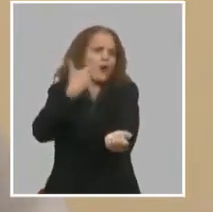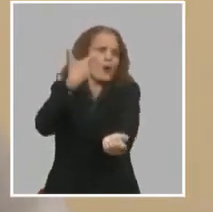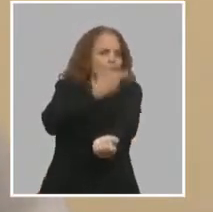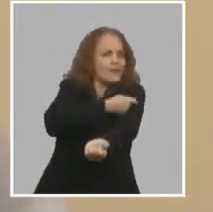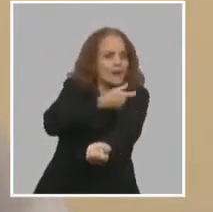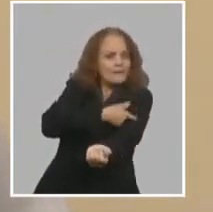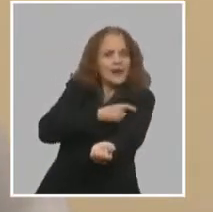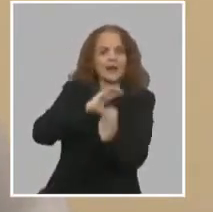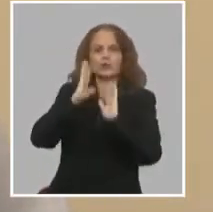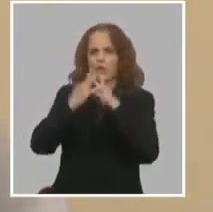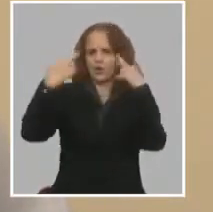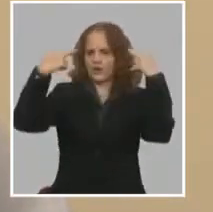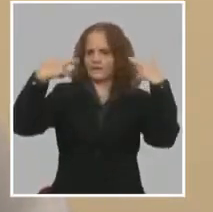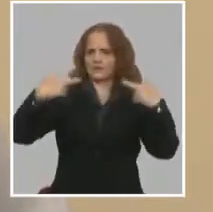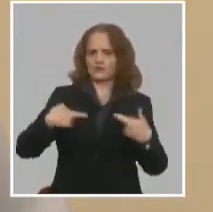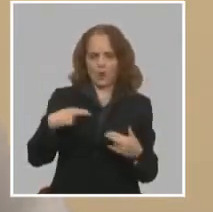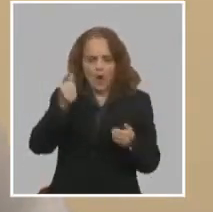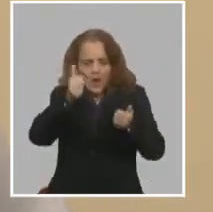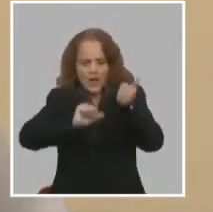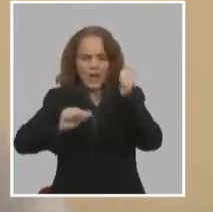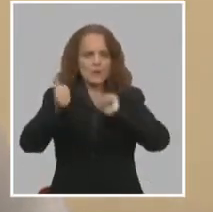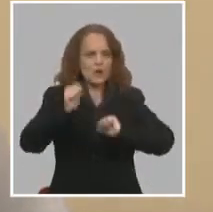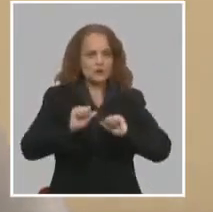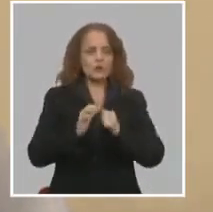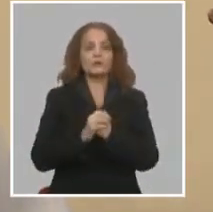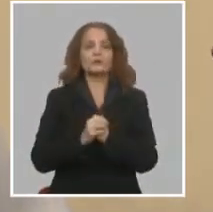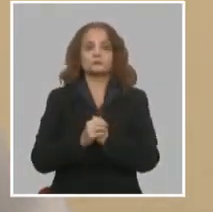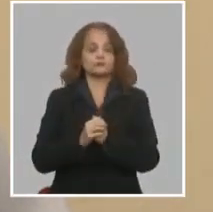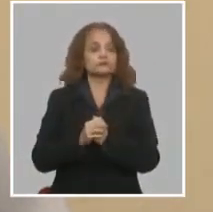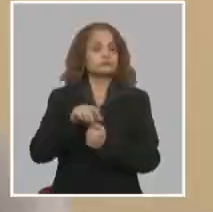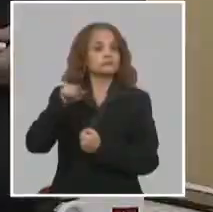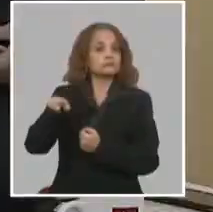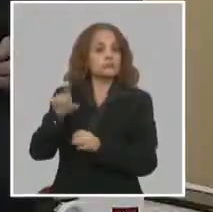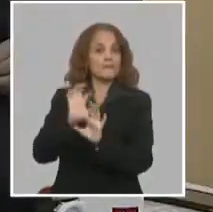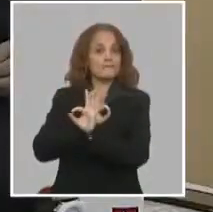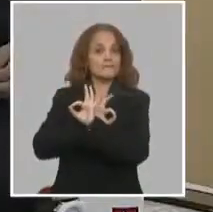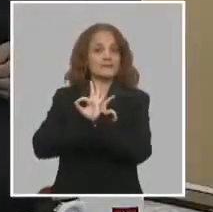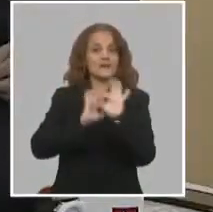rehabilitación, laboratorio clínico. Especialidades muy afines a lo que significa